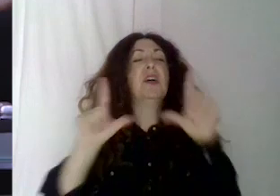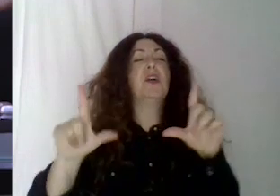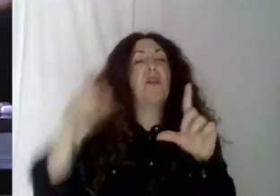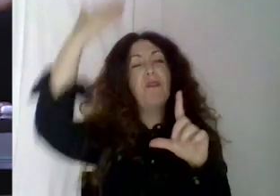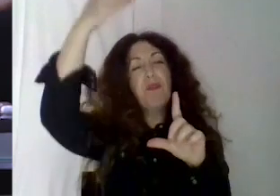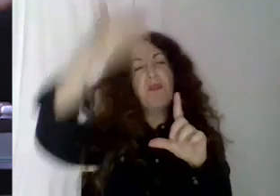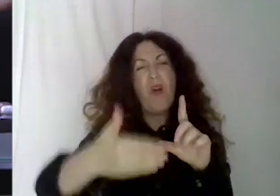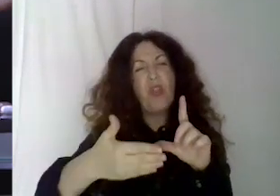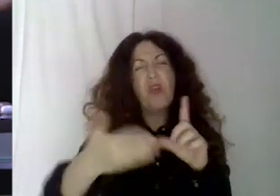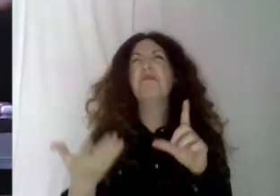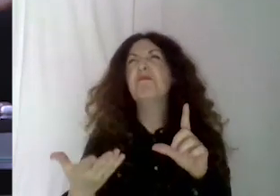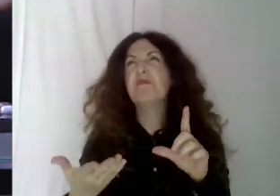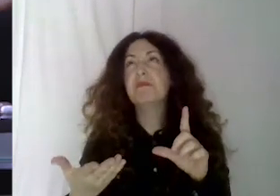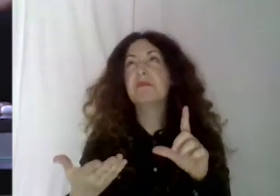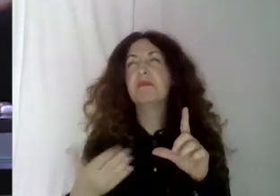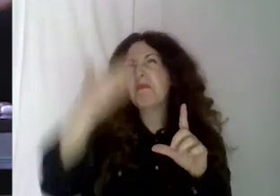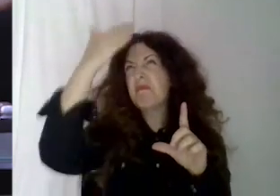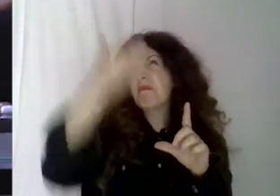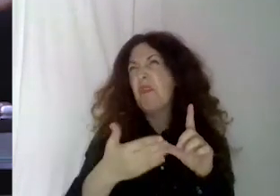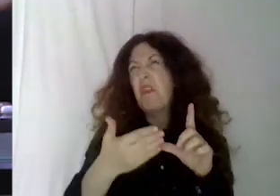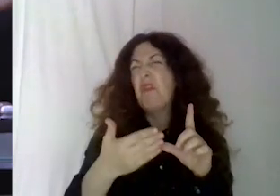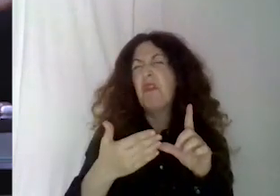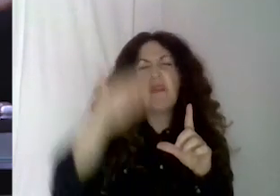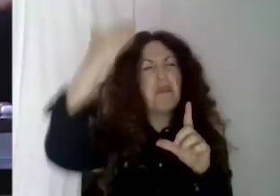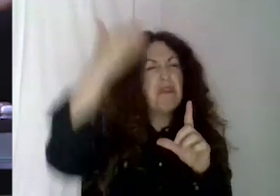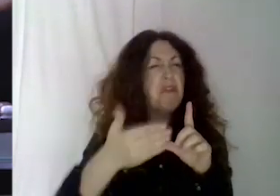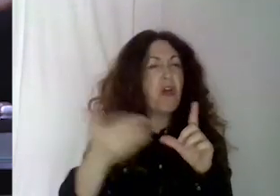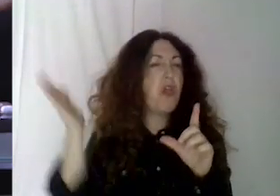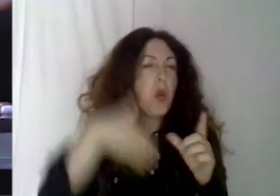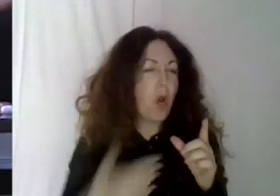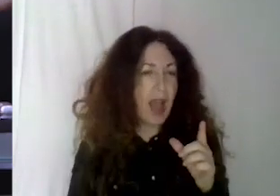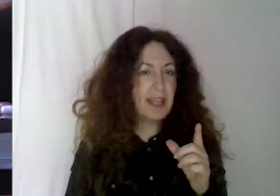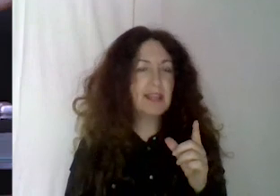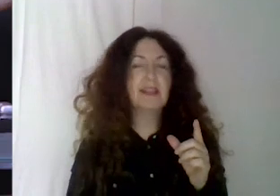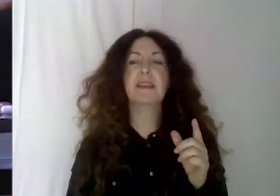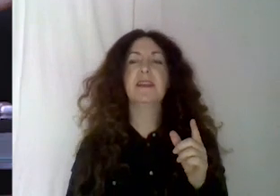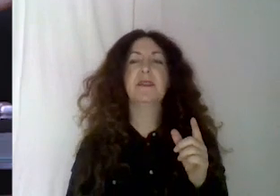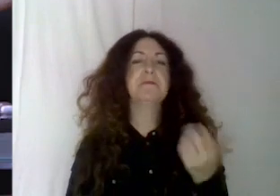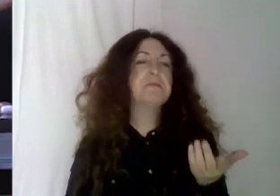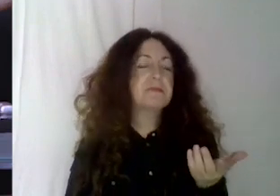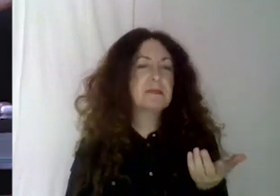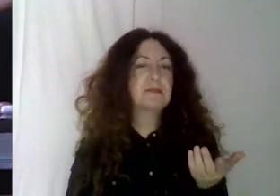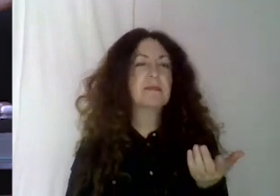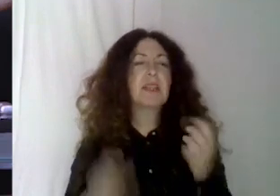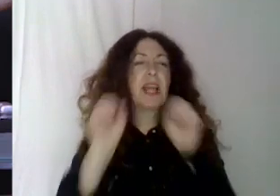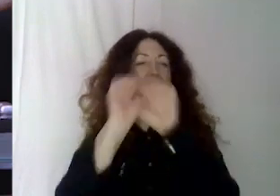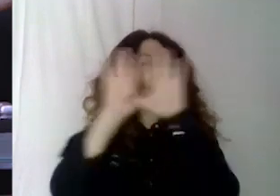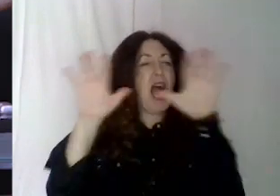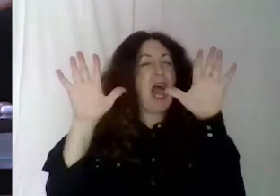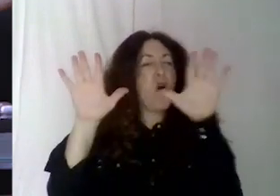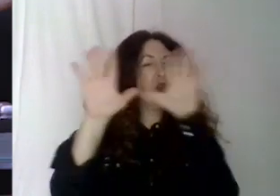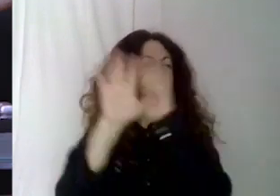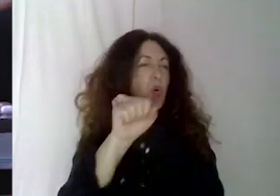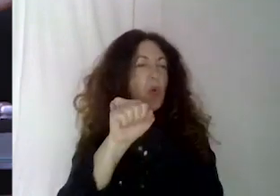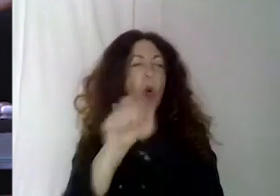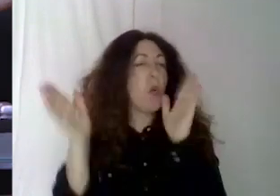fascinación durante años. He intentado comprar una cesta igual, las frutas son vulgares, comprar las frutas y montarlo.